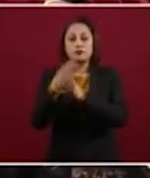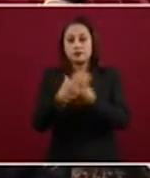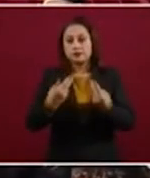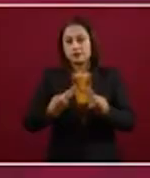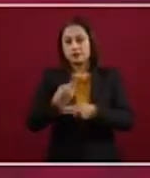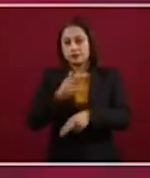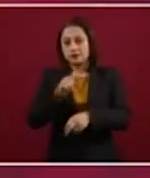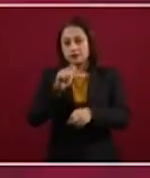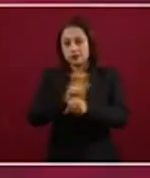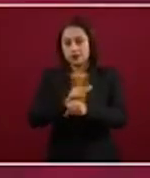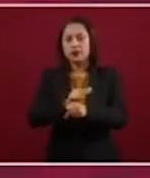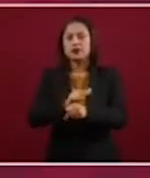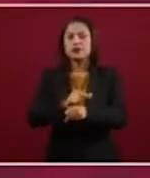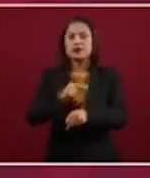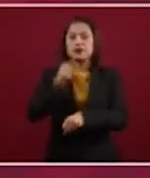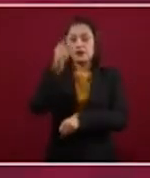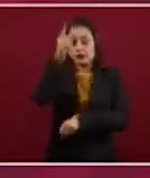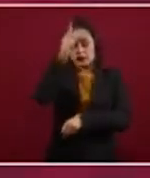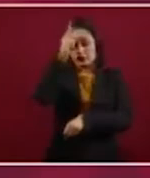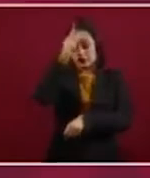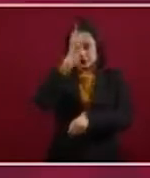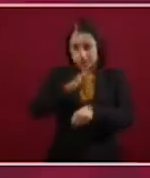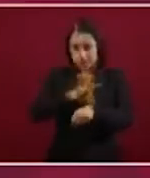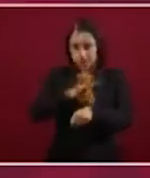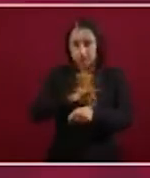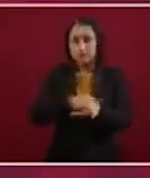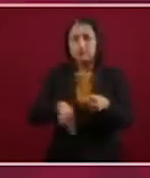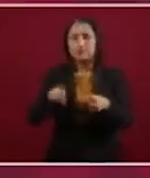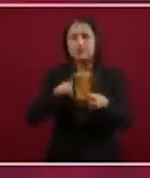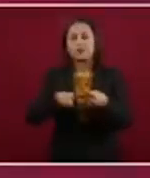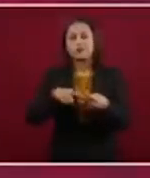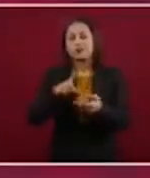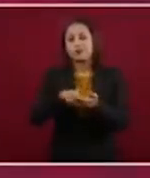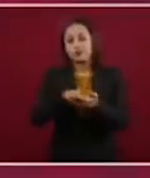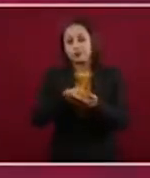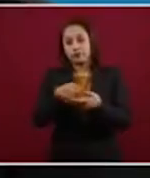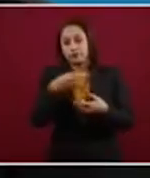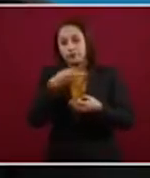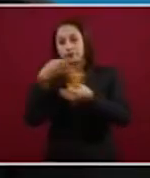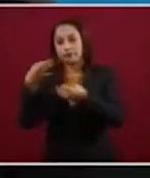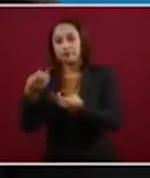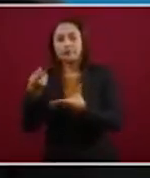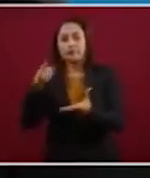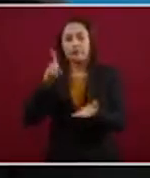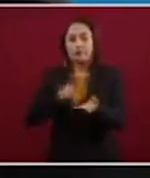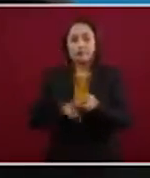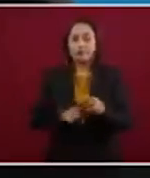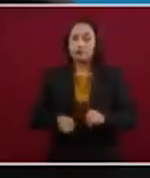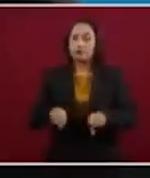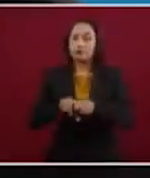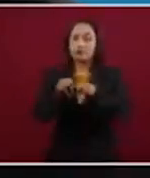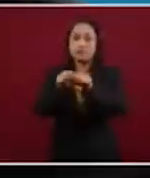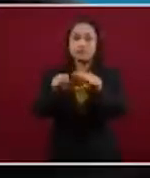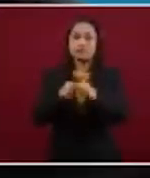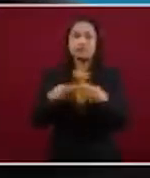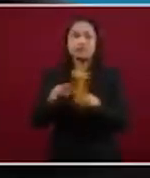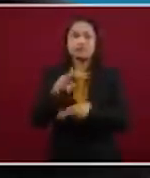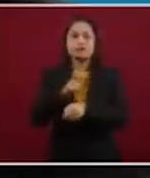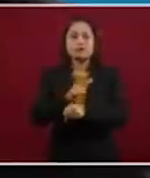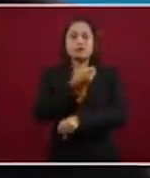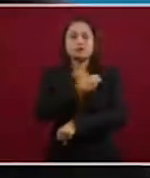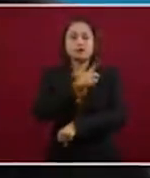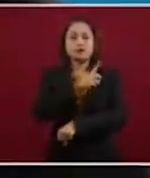y que será además parte del repertorio de la salud pública y esto nos ha permitido desde ya